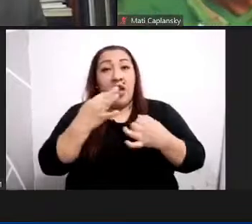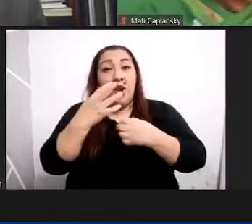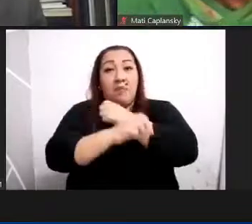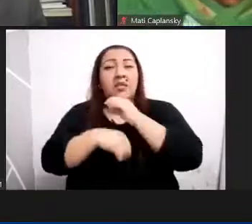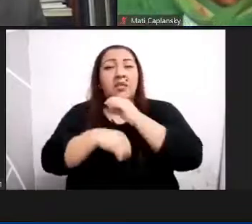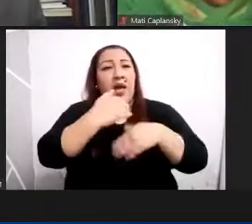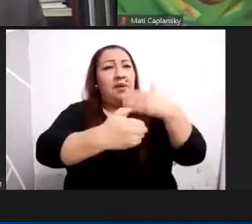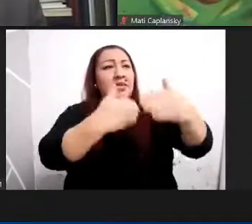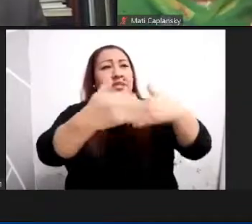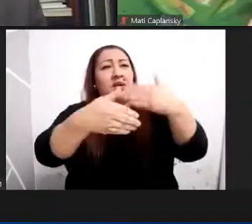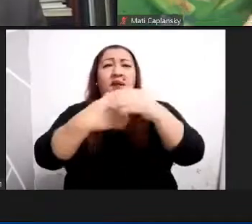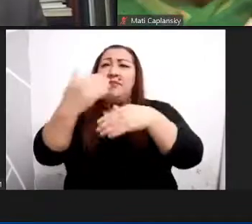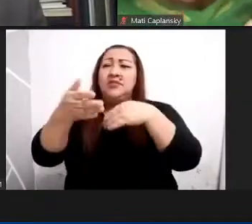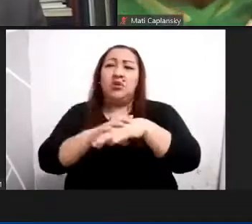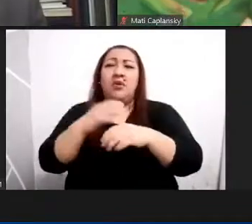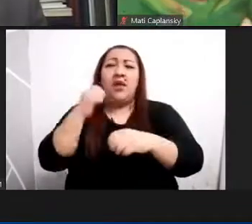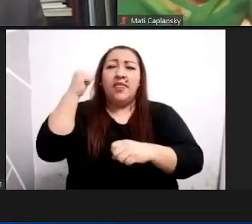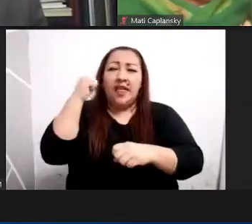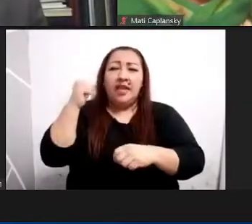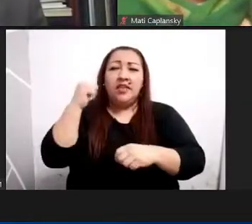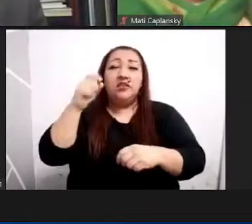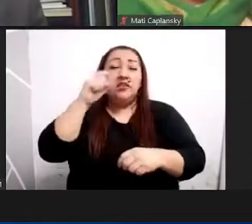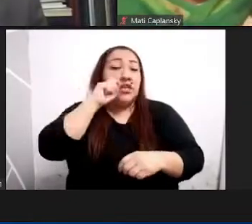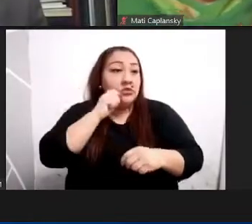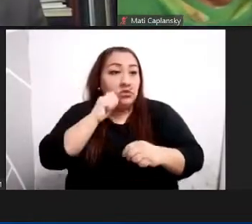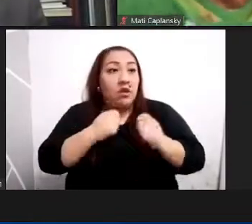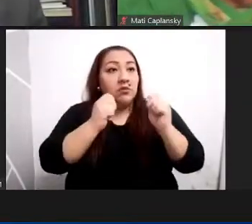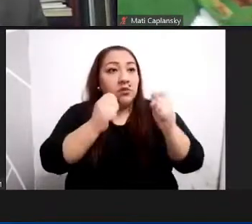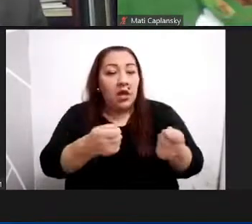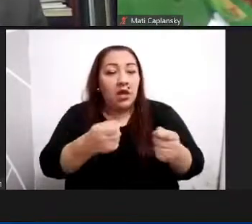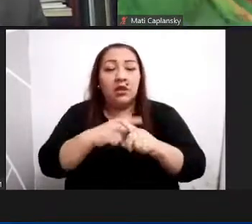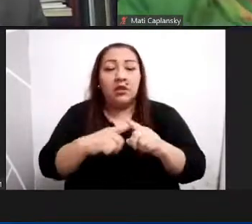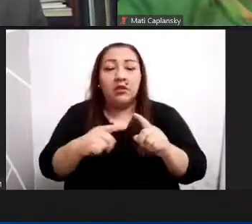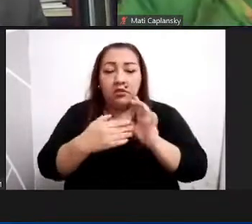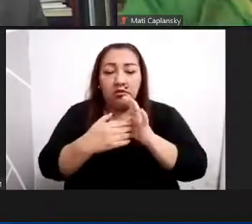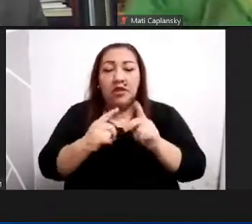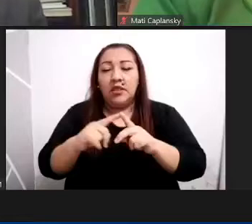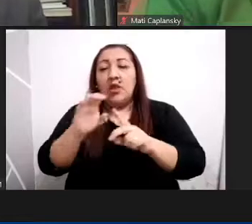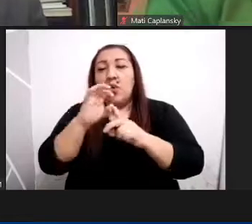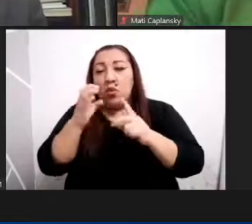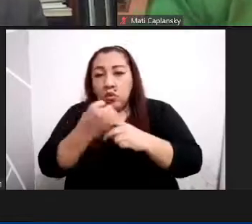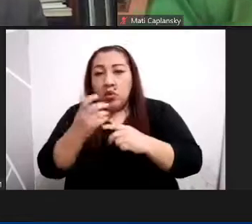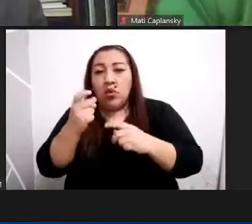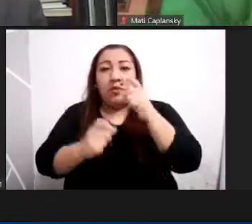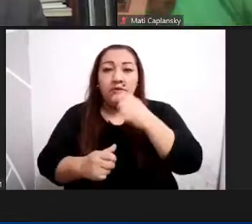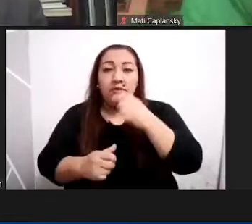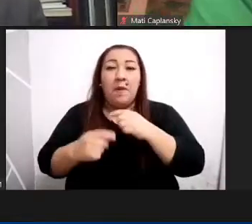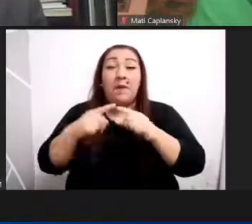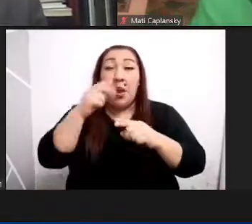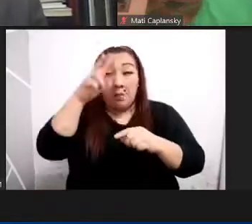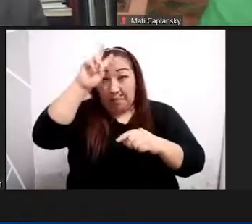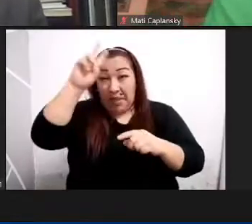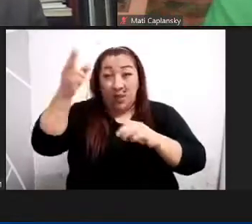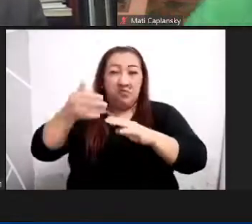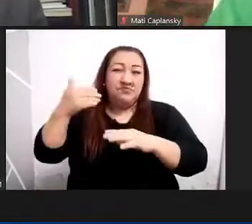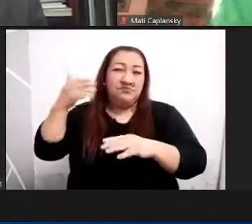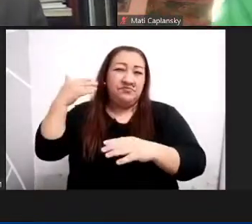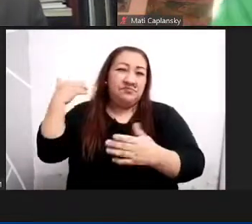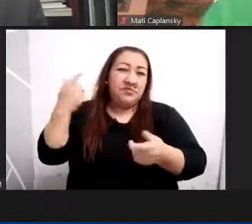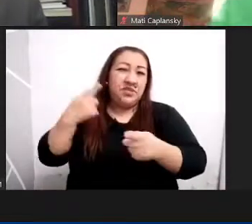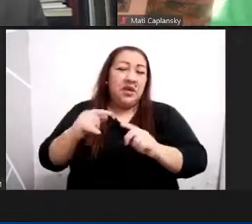derechos sexuales, reconocimiento de las diversidades, ¿no? Perú está un poco atrás en esto, pero el reconocimiento